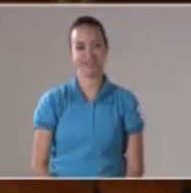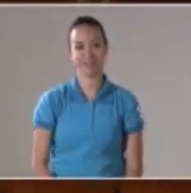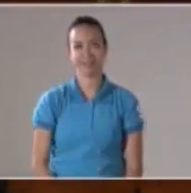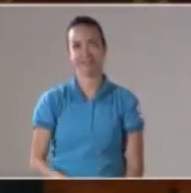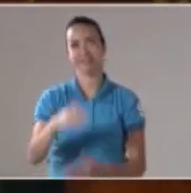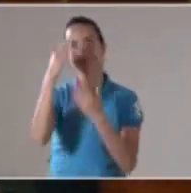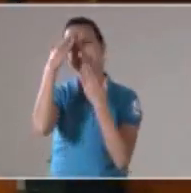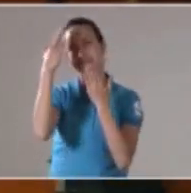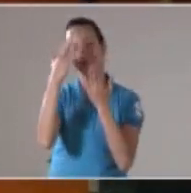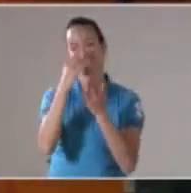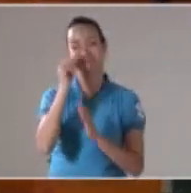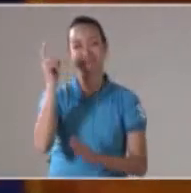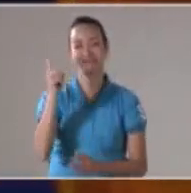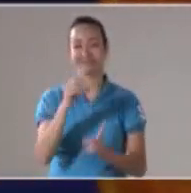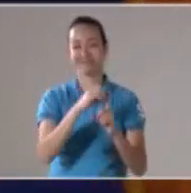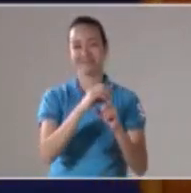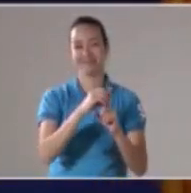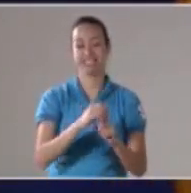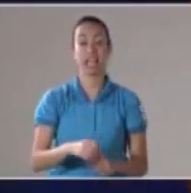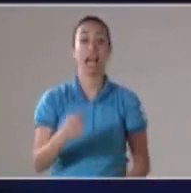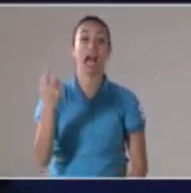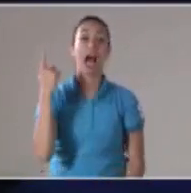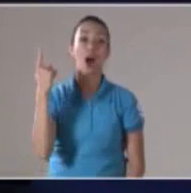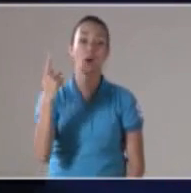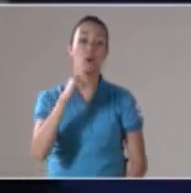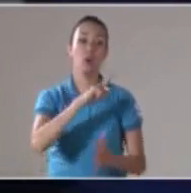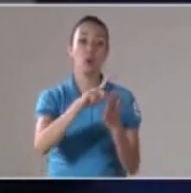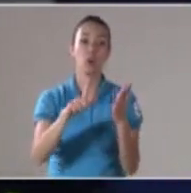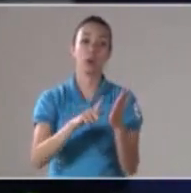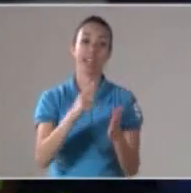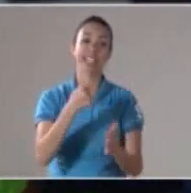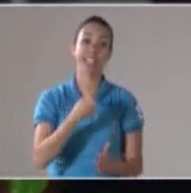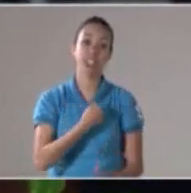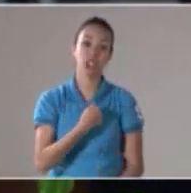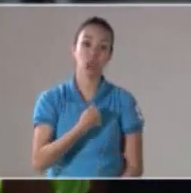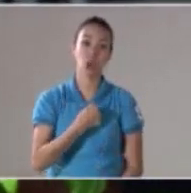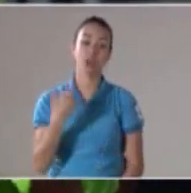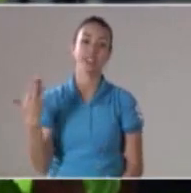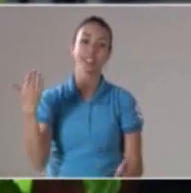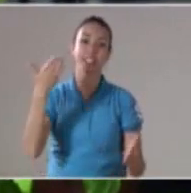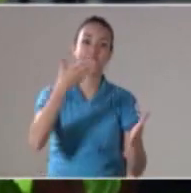A una tierra que yo te diré. Oiga, que yo te diré.